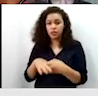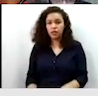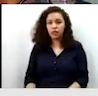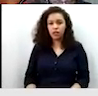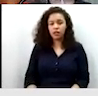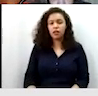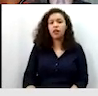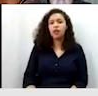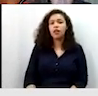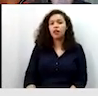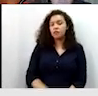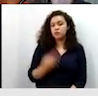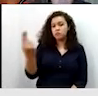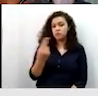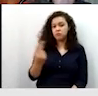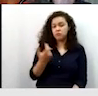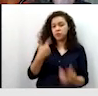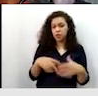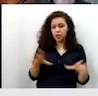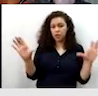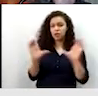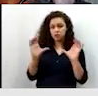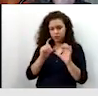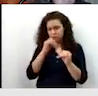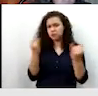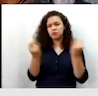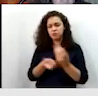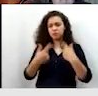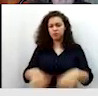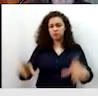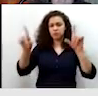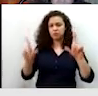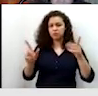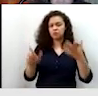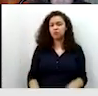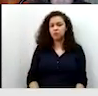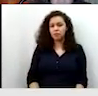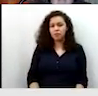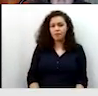Los requisitos para la constancia, que también lo encuentran ahí en la Agencia de Protección Sanitaria.